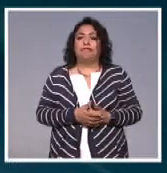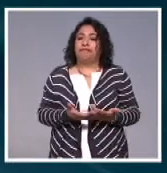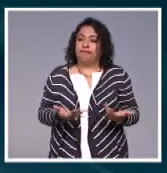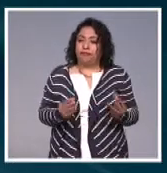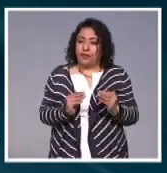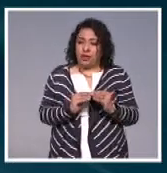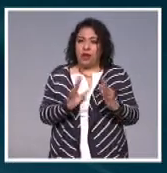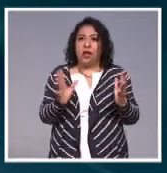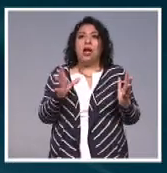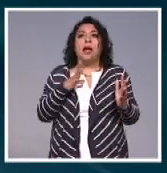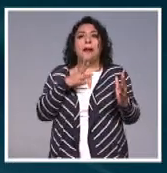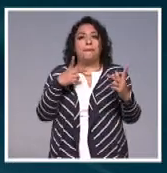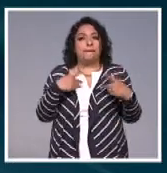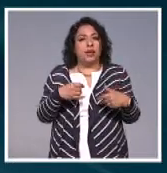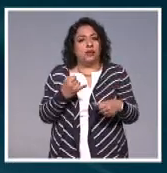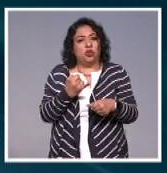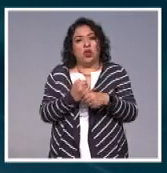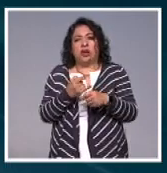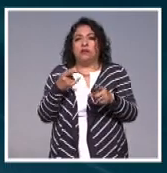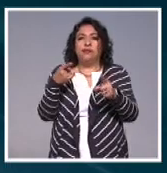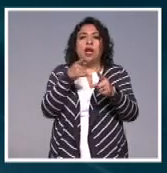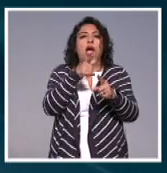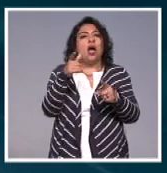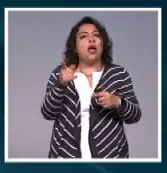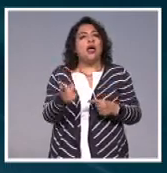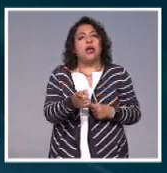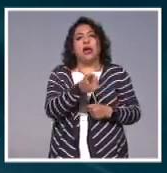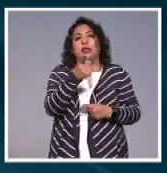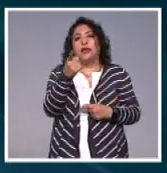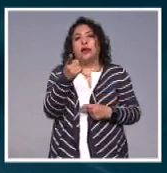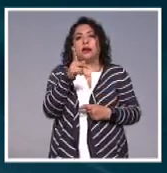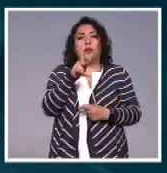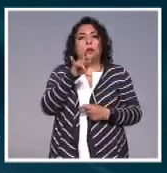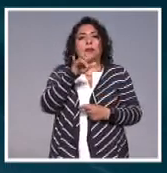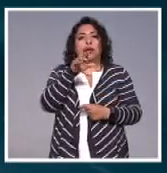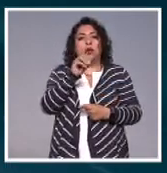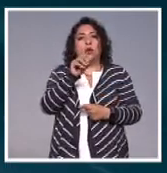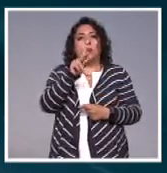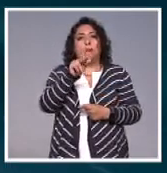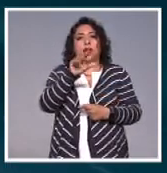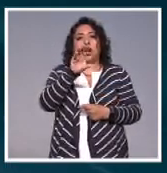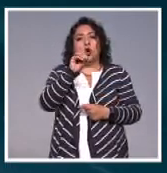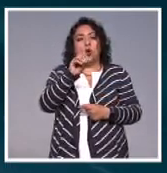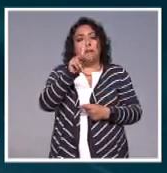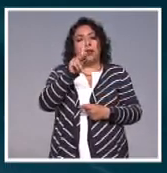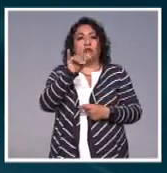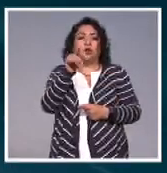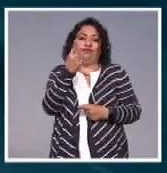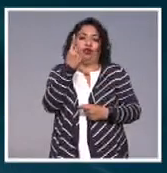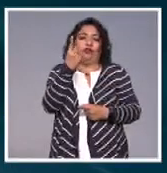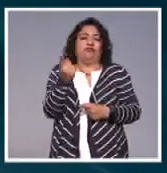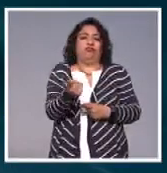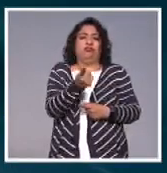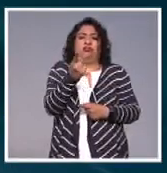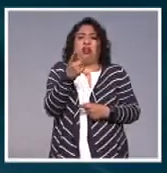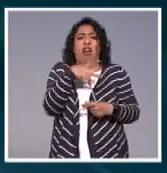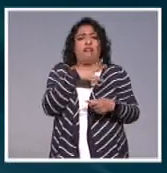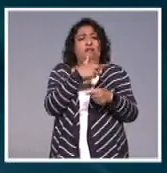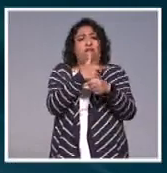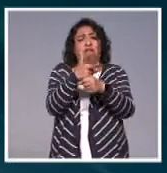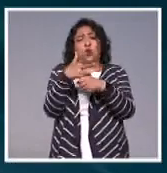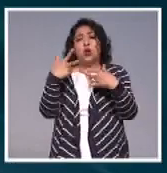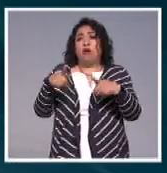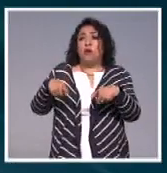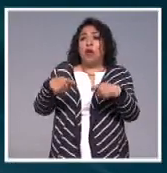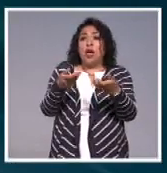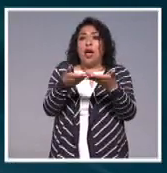Por supuesto, hay personajes destinados a la inmortalidad. Piero Paolo Pasolini es uno de ellos con esta gran filmografía que nos